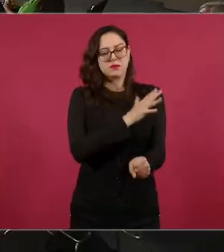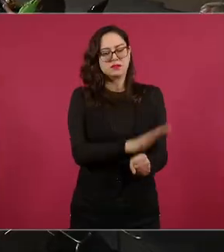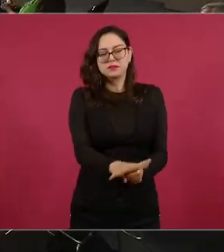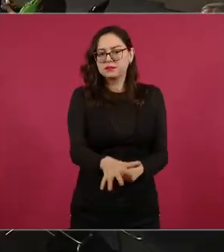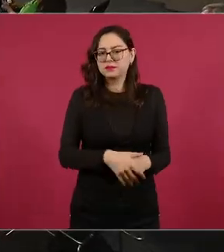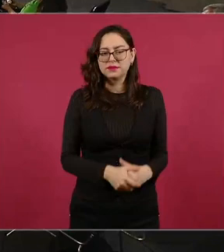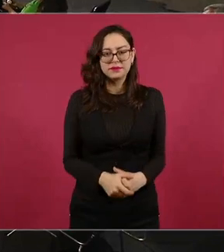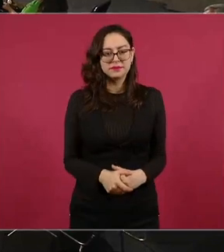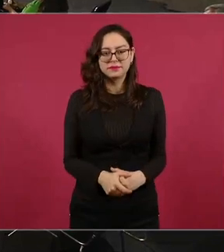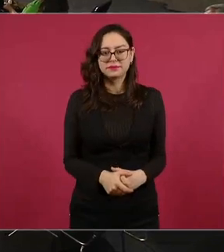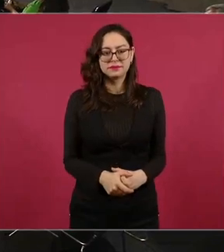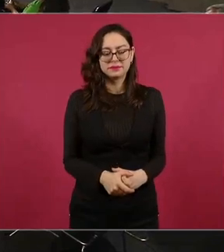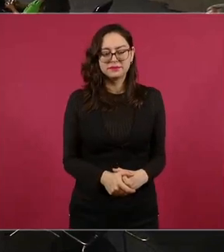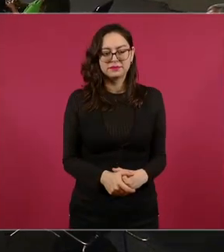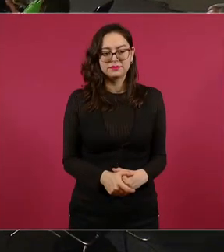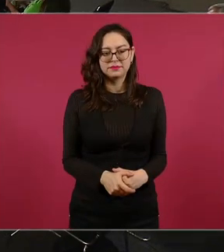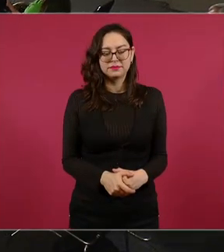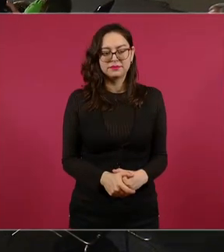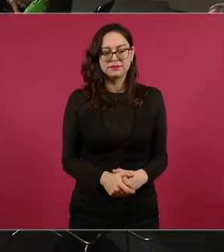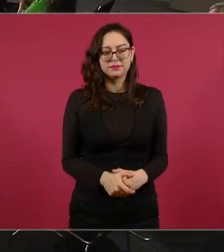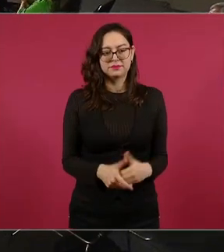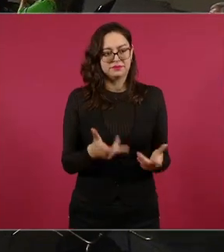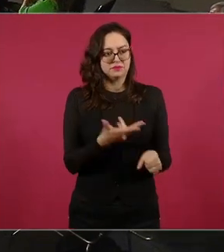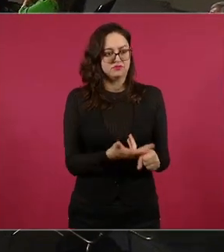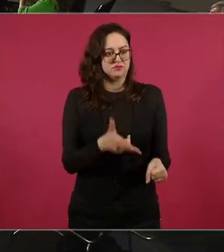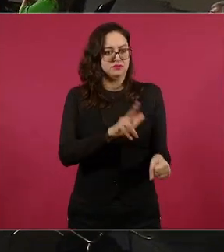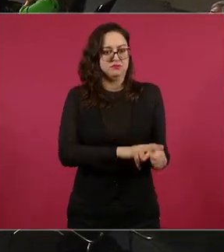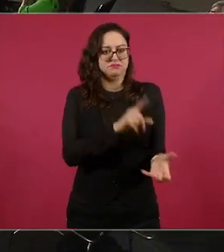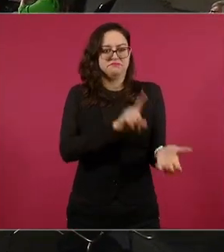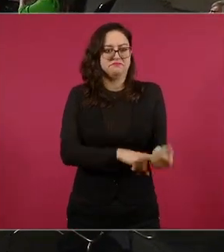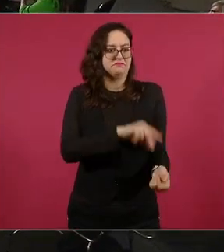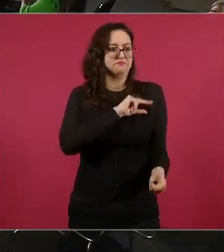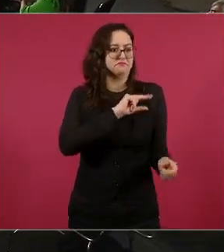esos servicios hospitalarios privados,